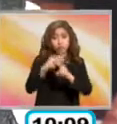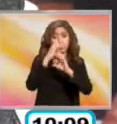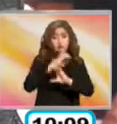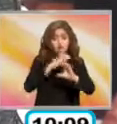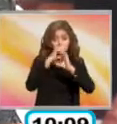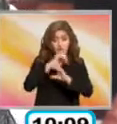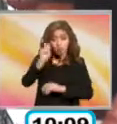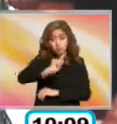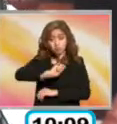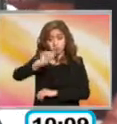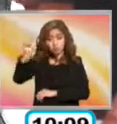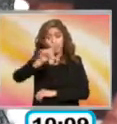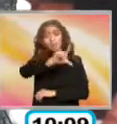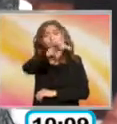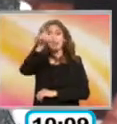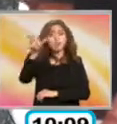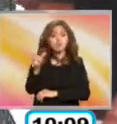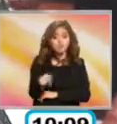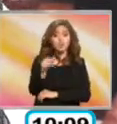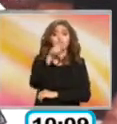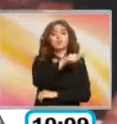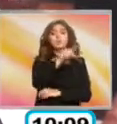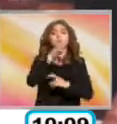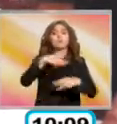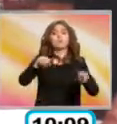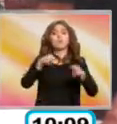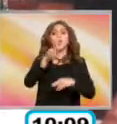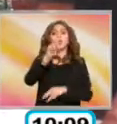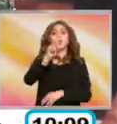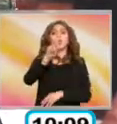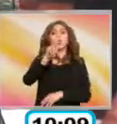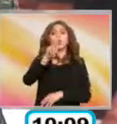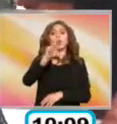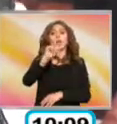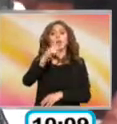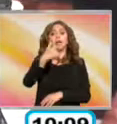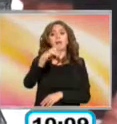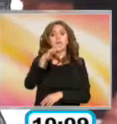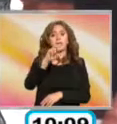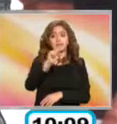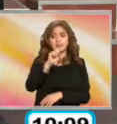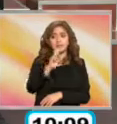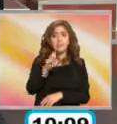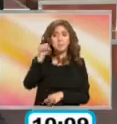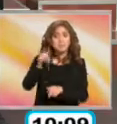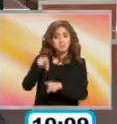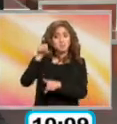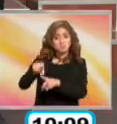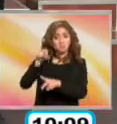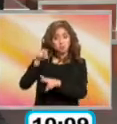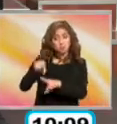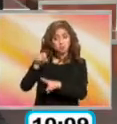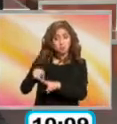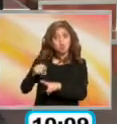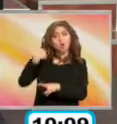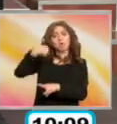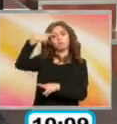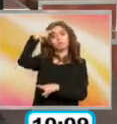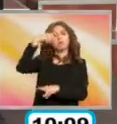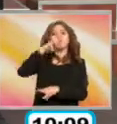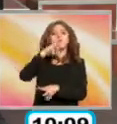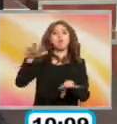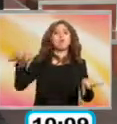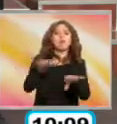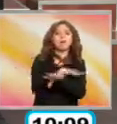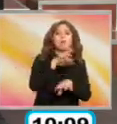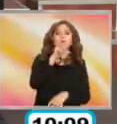éxito, luego decae mucho la música duranguense y para no estar como que encasillados en la música únicamente duranguense, decidimos cambiar el apellido